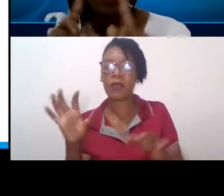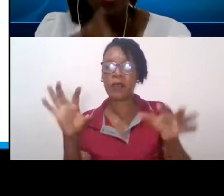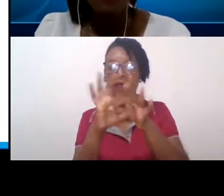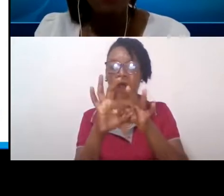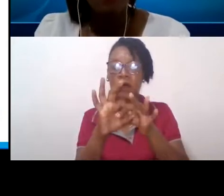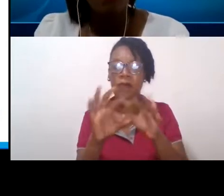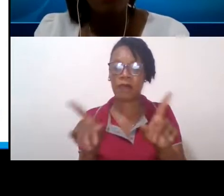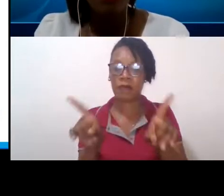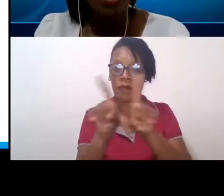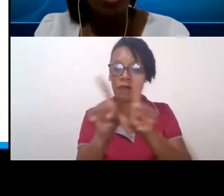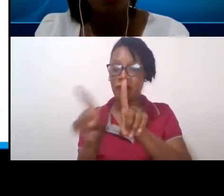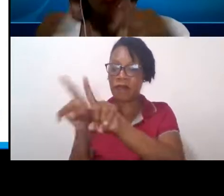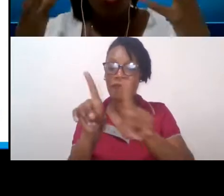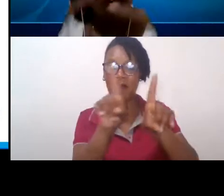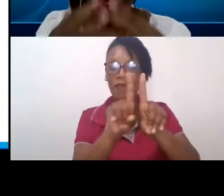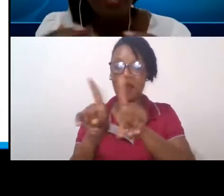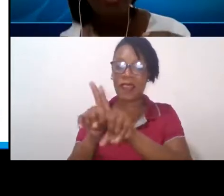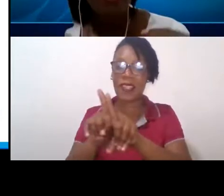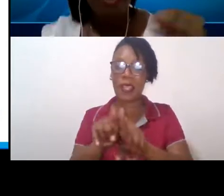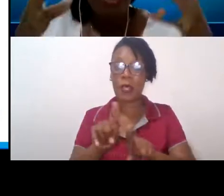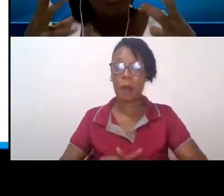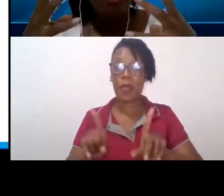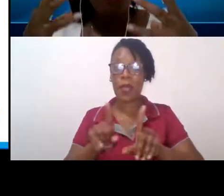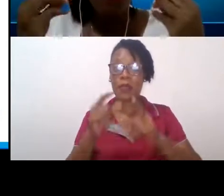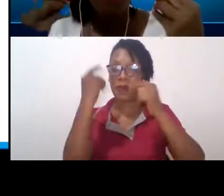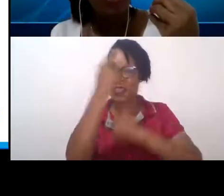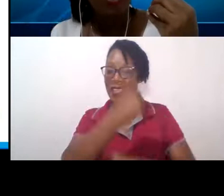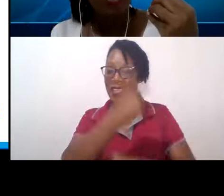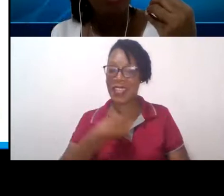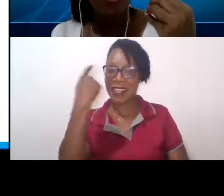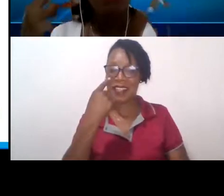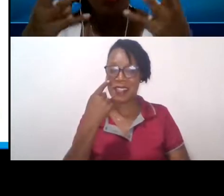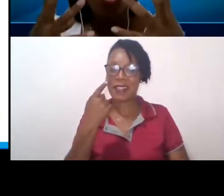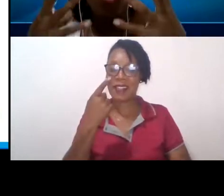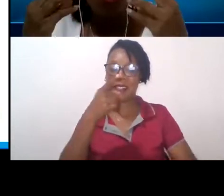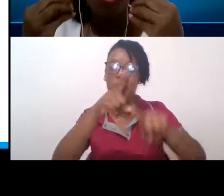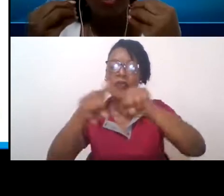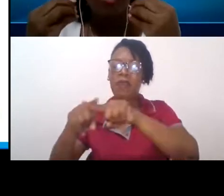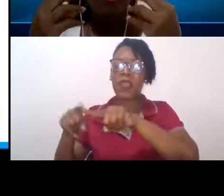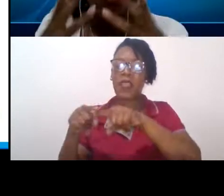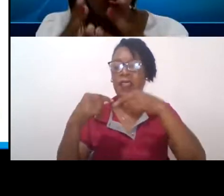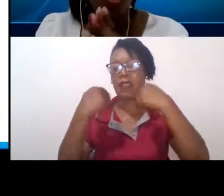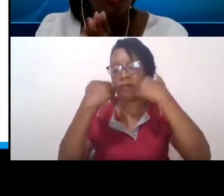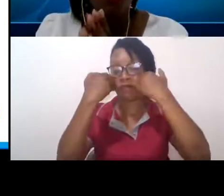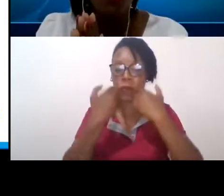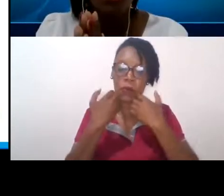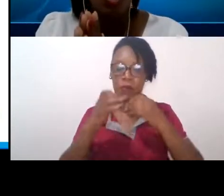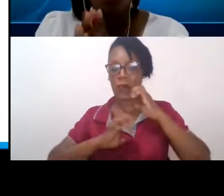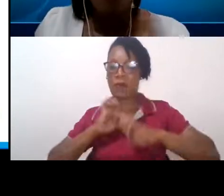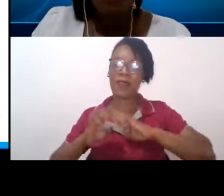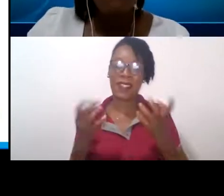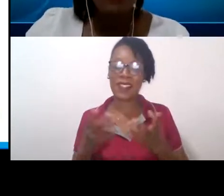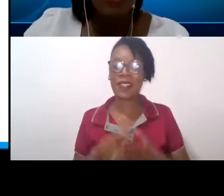las parejas que estamos buscando son caritas que vienen con diferentes reacciones o diferentes emociones.